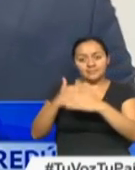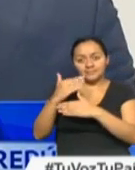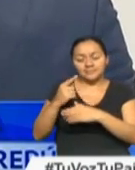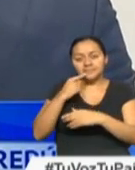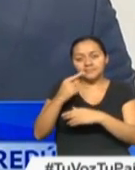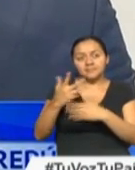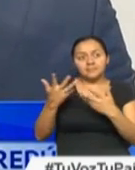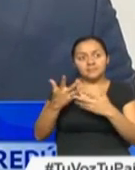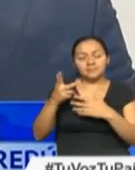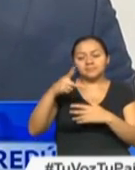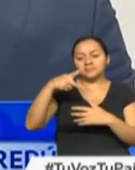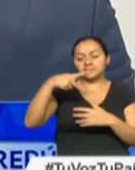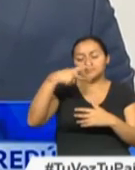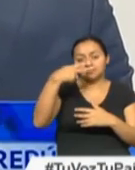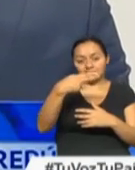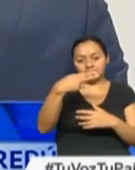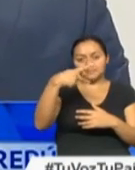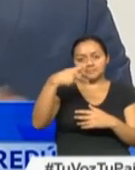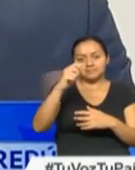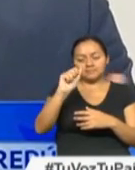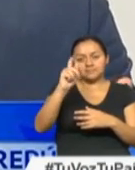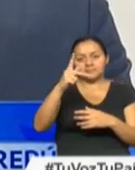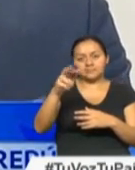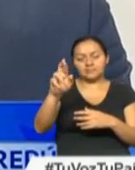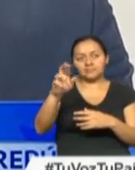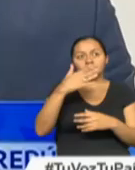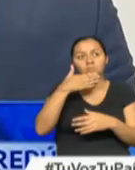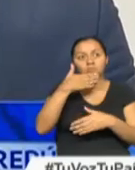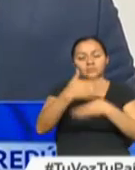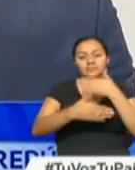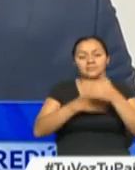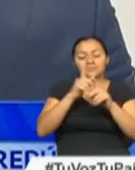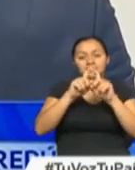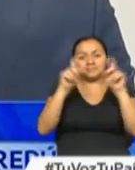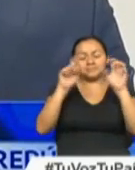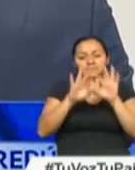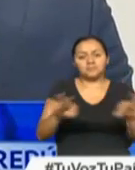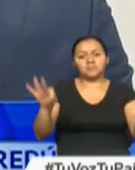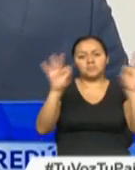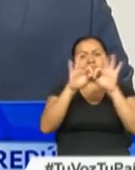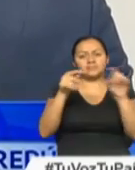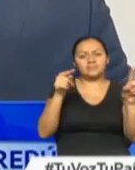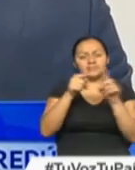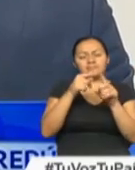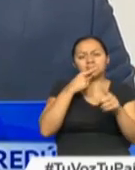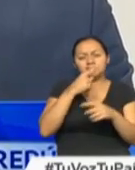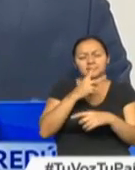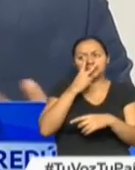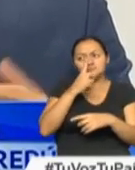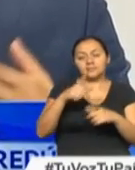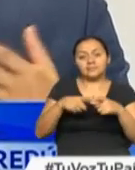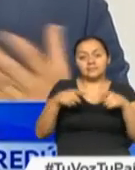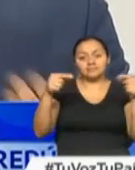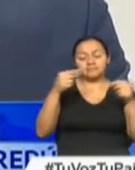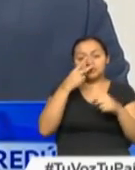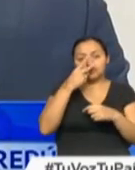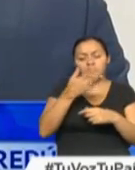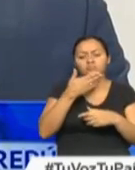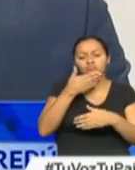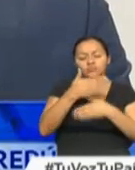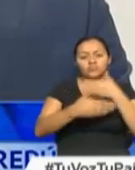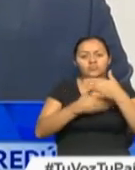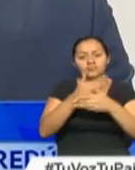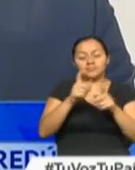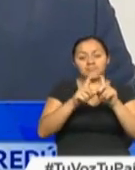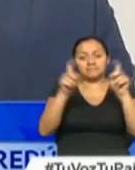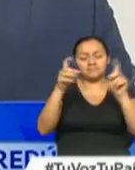hecho Hewlett Packard, que es una de las empresas de tecnología más importantes del mundo, con Tesla de Japón, que es uno